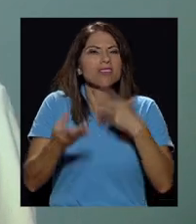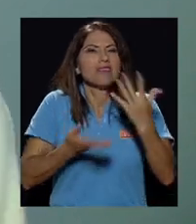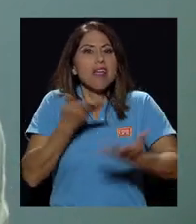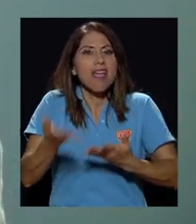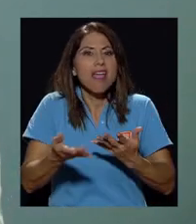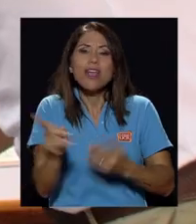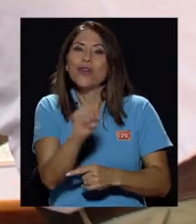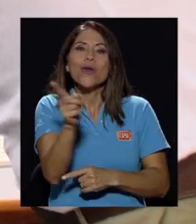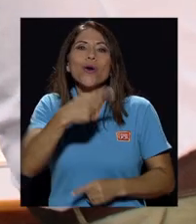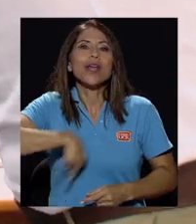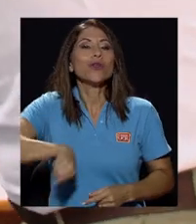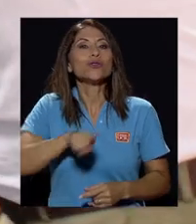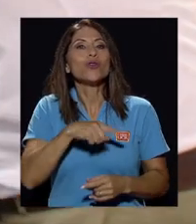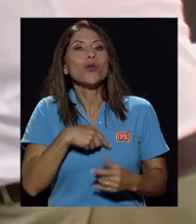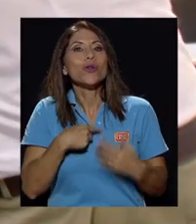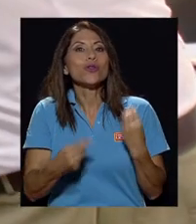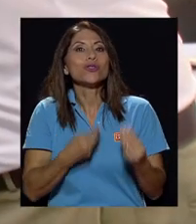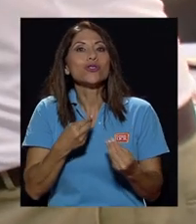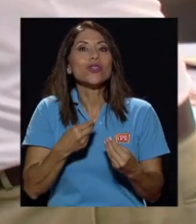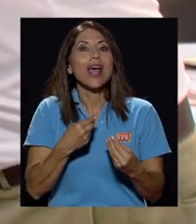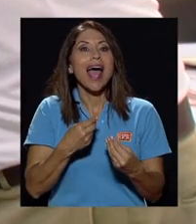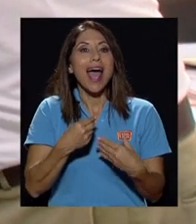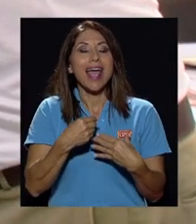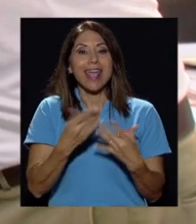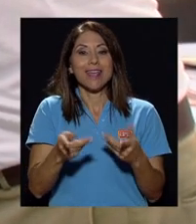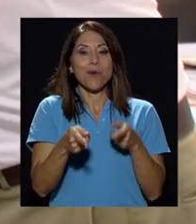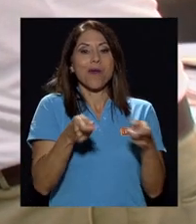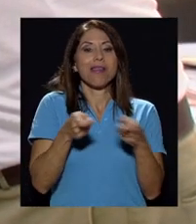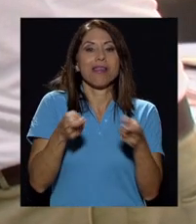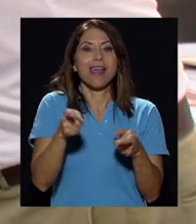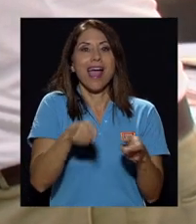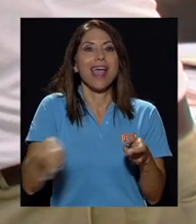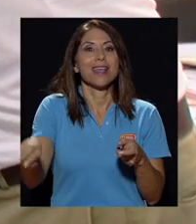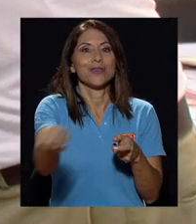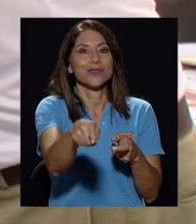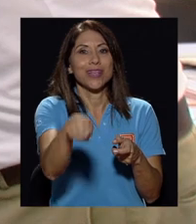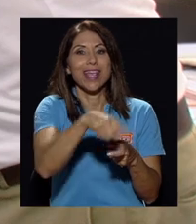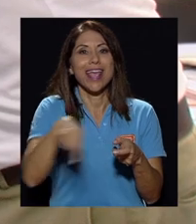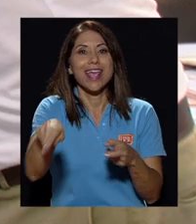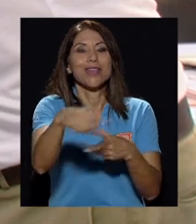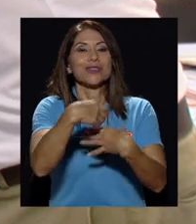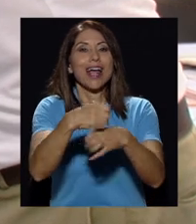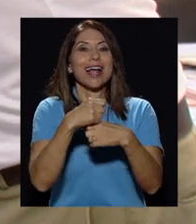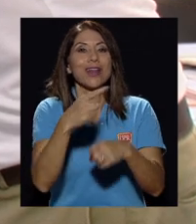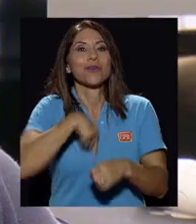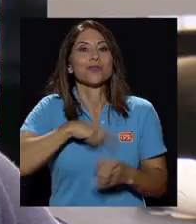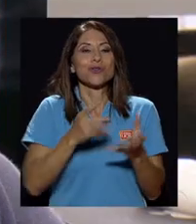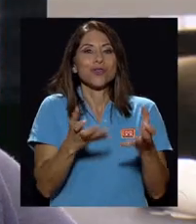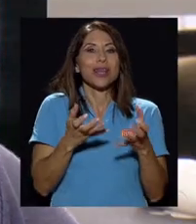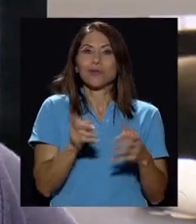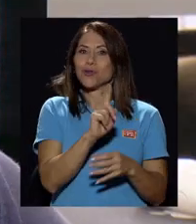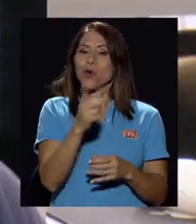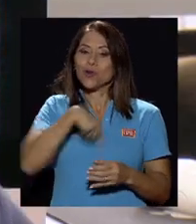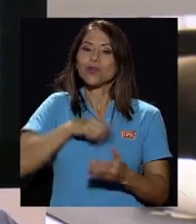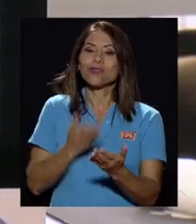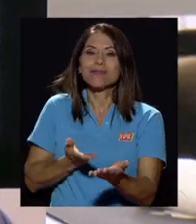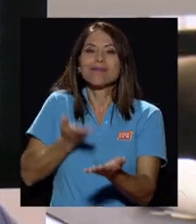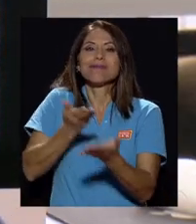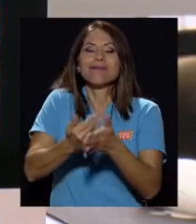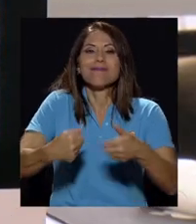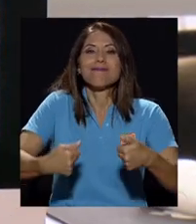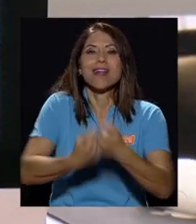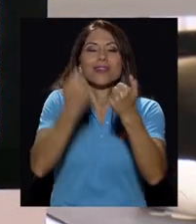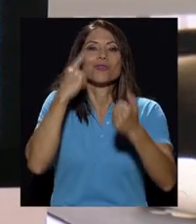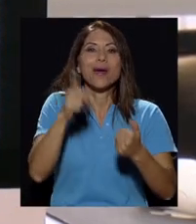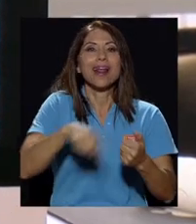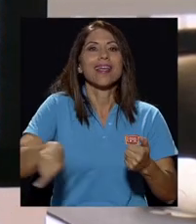que estemos dos tirando del alumnado para que haga lo que nosotros queremos lo que recurrirlo viene sino poner retos para que el alumnado vaya completando